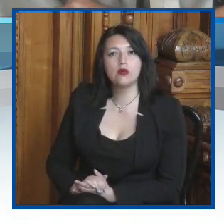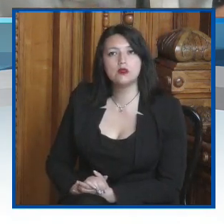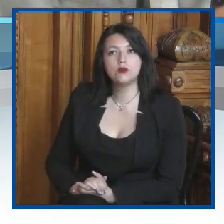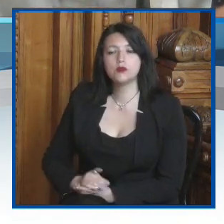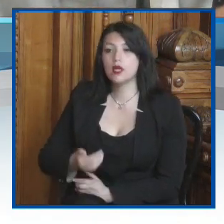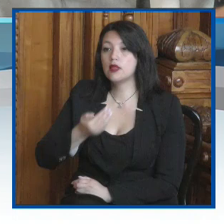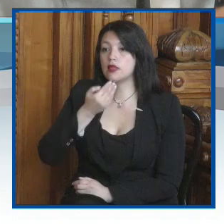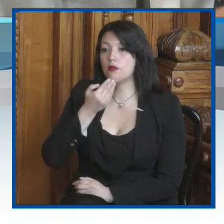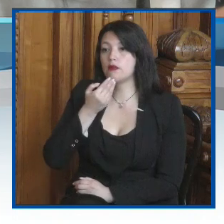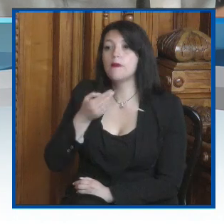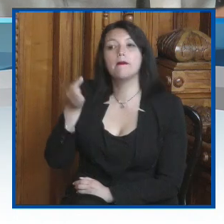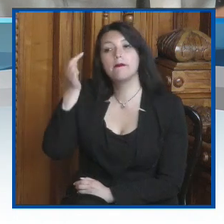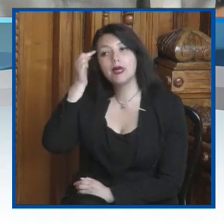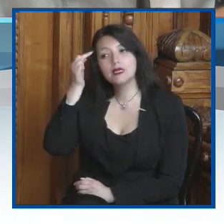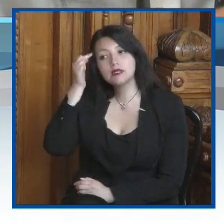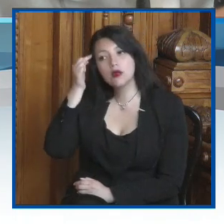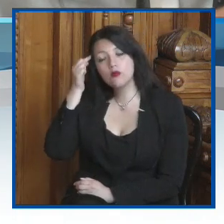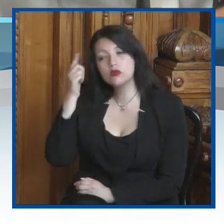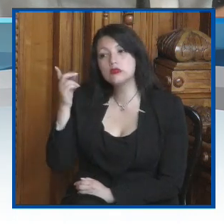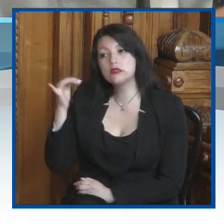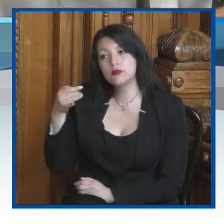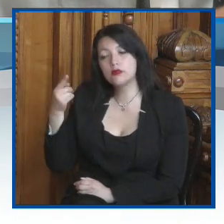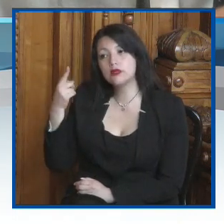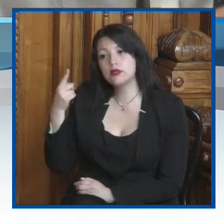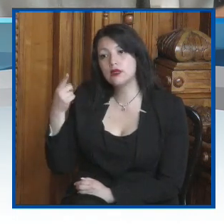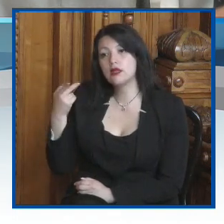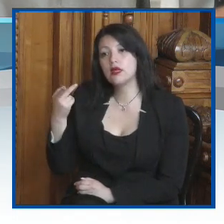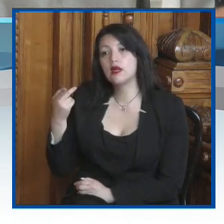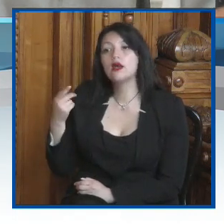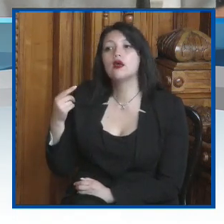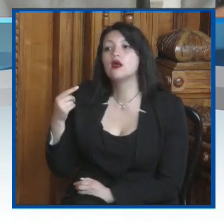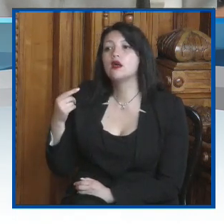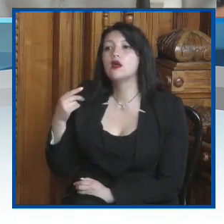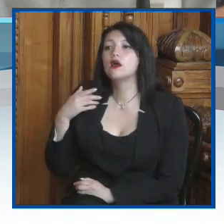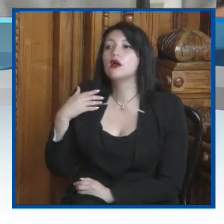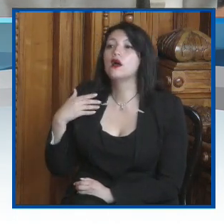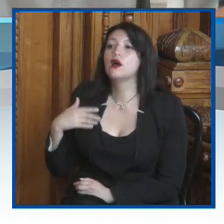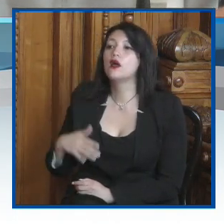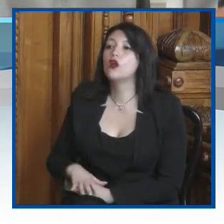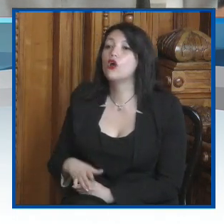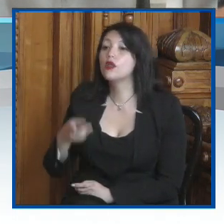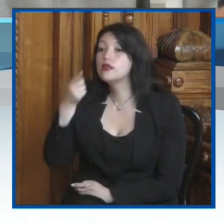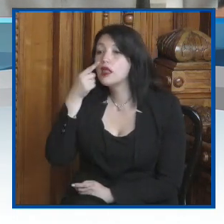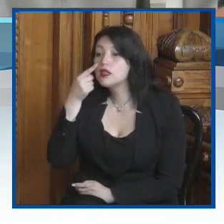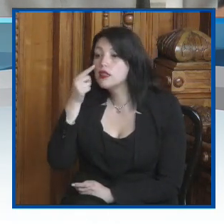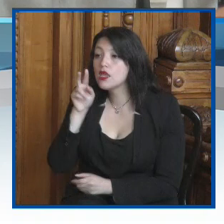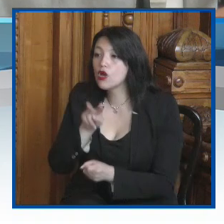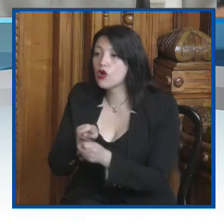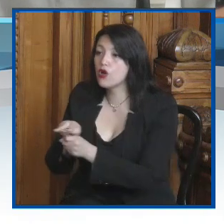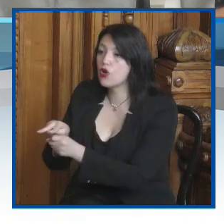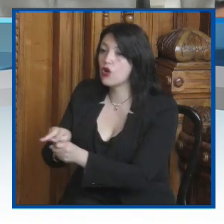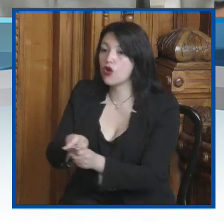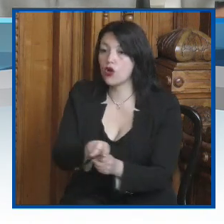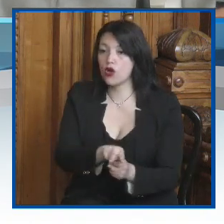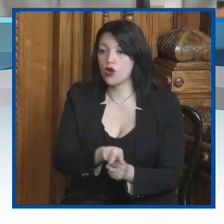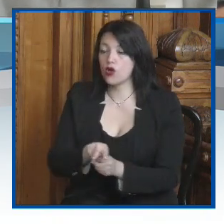pensemos, y que yo siempre lo pienso, tengo un trauma con el tema, con los testigos que vienen a los juicios. Para nosotros una sala de audiencia